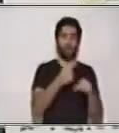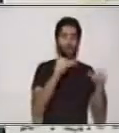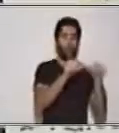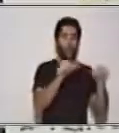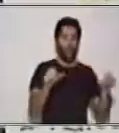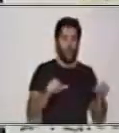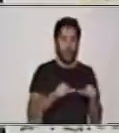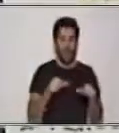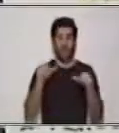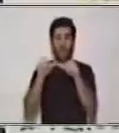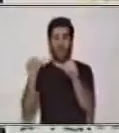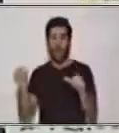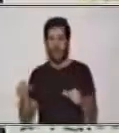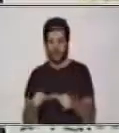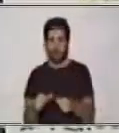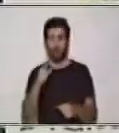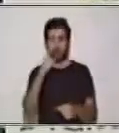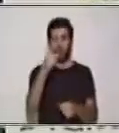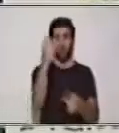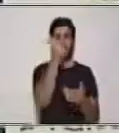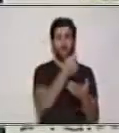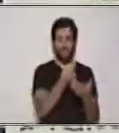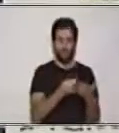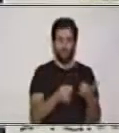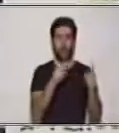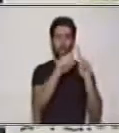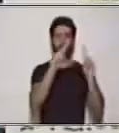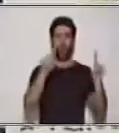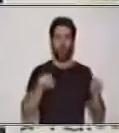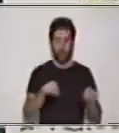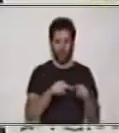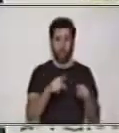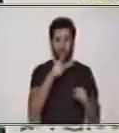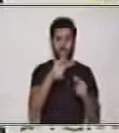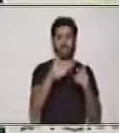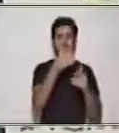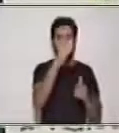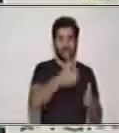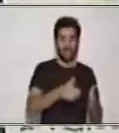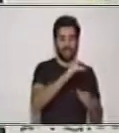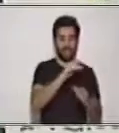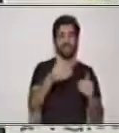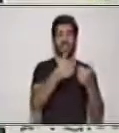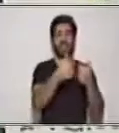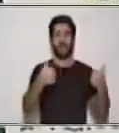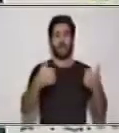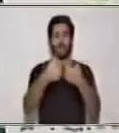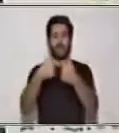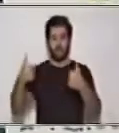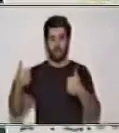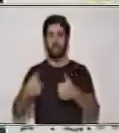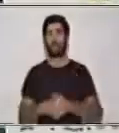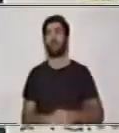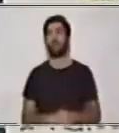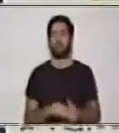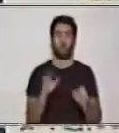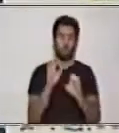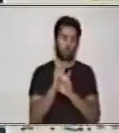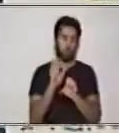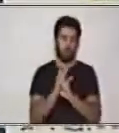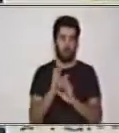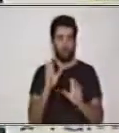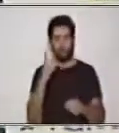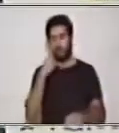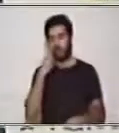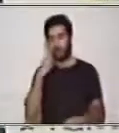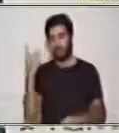a dibujar un cuadrado y vamos a separarlo en 4 partes. Por ejemplo, yo voy a